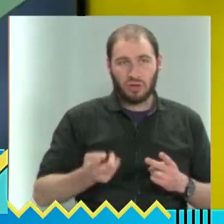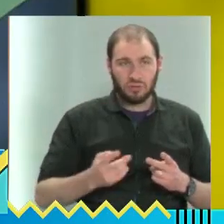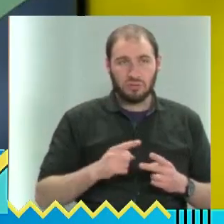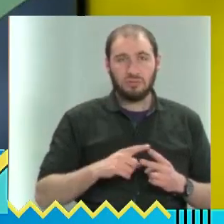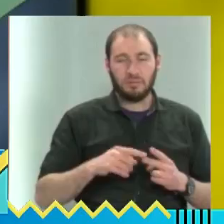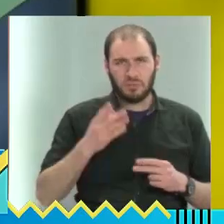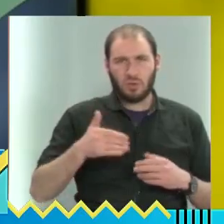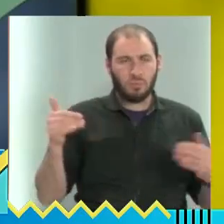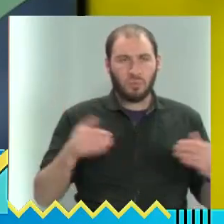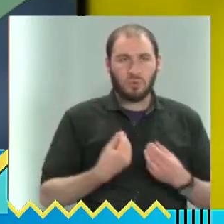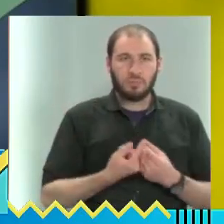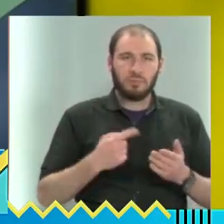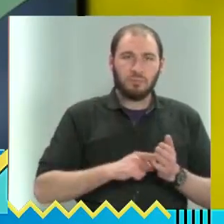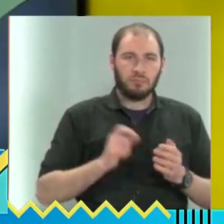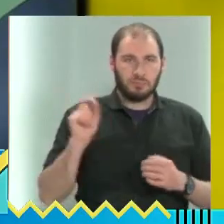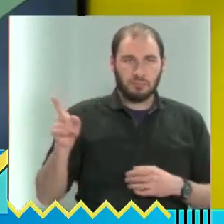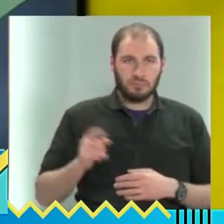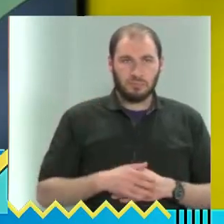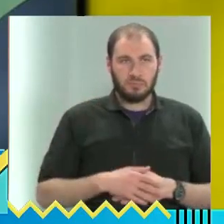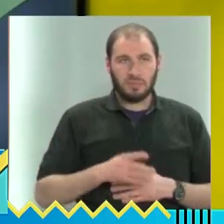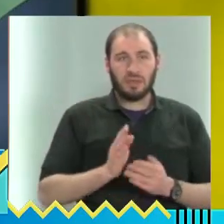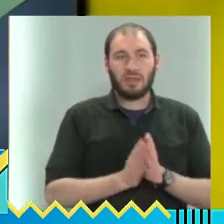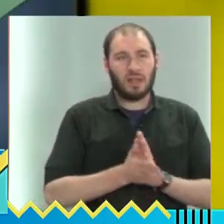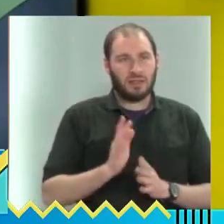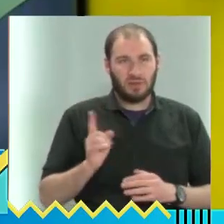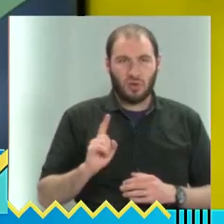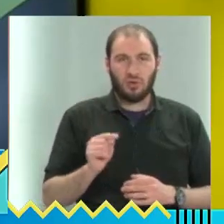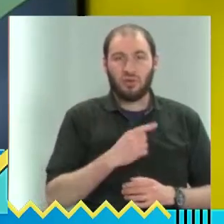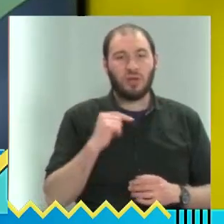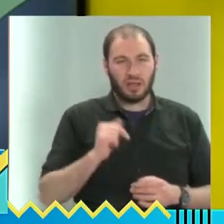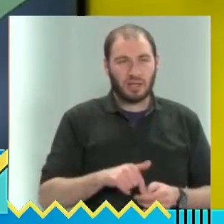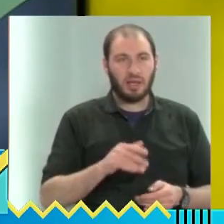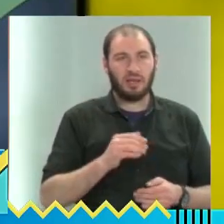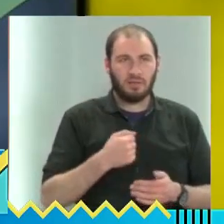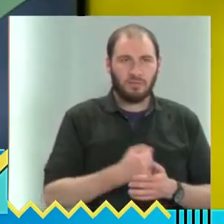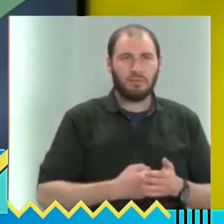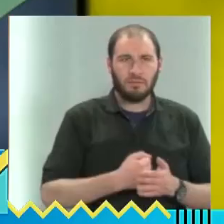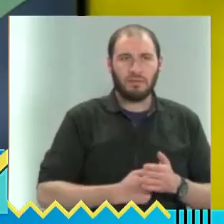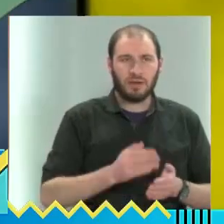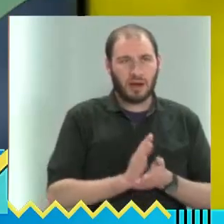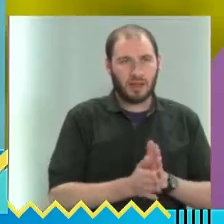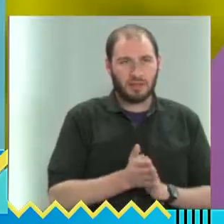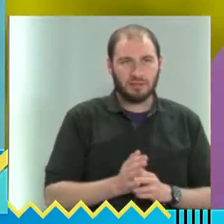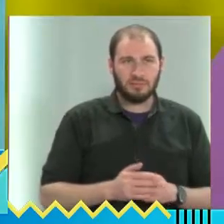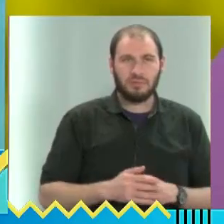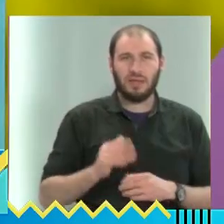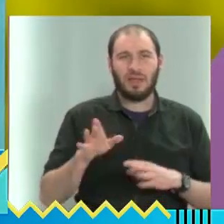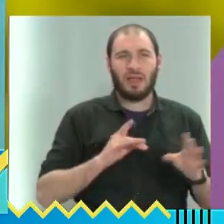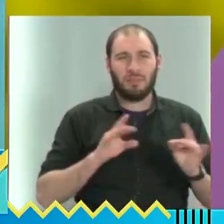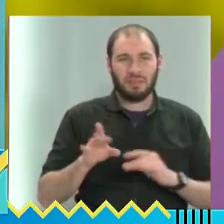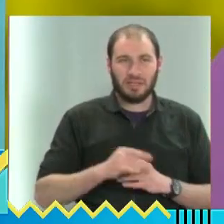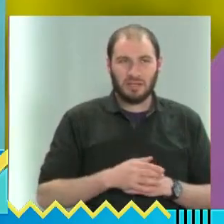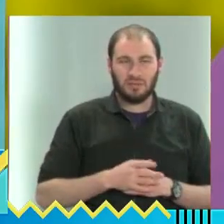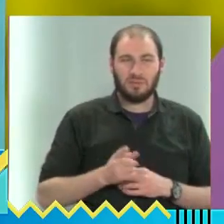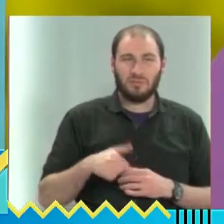sí, viene mucha gente, pero es en Buenos Aires. Claro. Y no es gratis. Nosotros acá lo estamos haciendo con mucho esfuerzo, gratis. Bueno, invitados entonces a